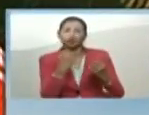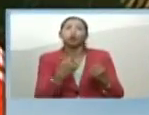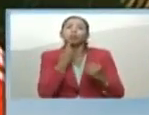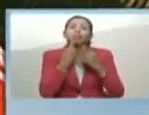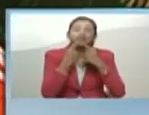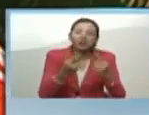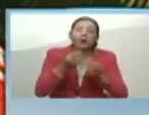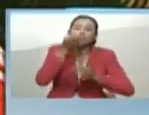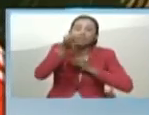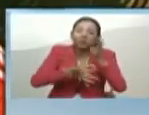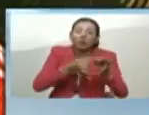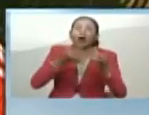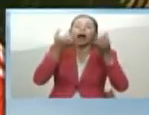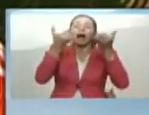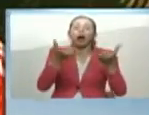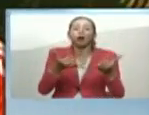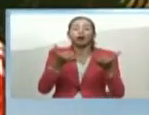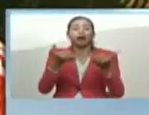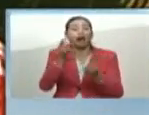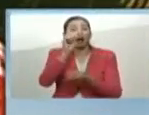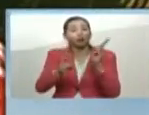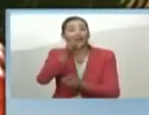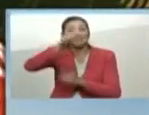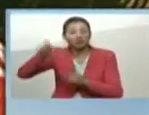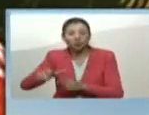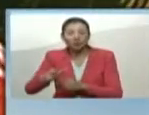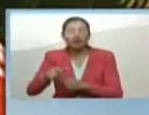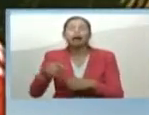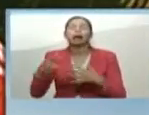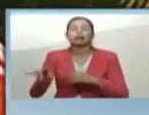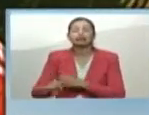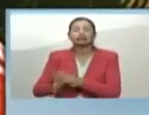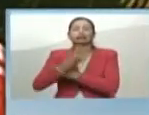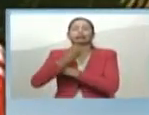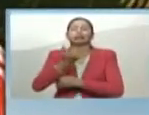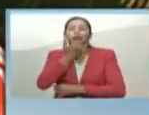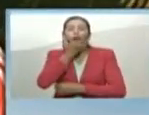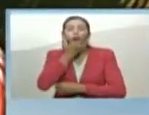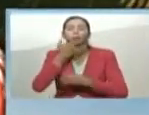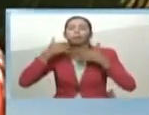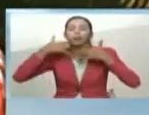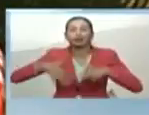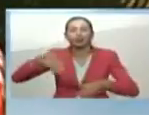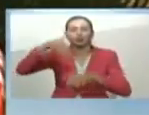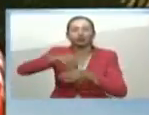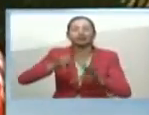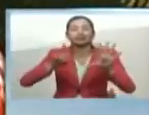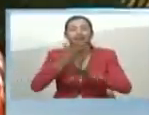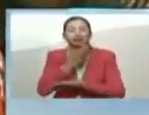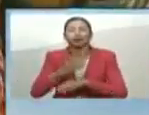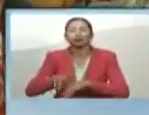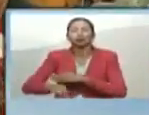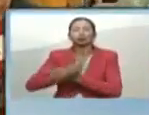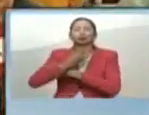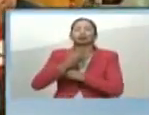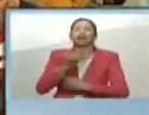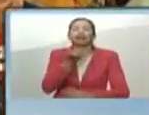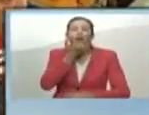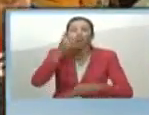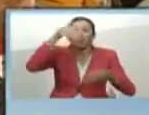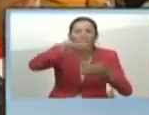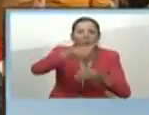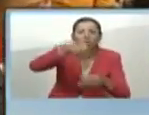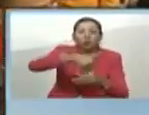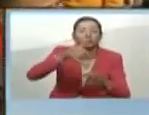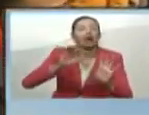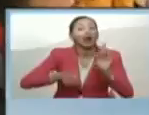de diciembre lo está escuchando y hay mucha gente que se dio cuenta hay mucha gente que dijo ahí que hicimos